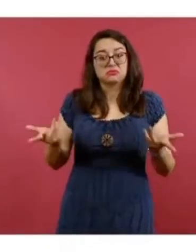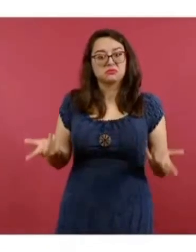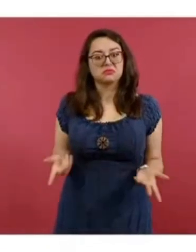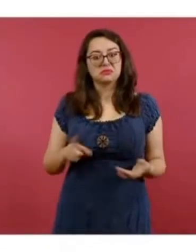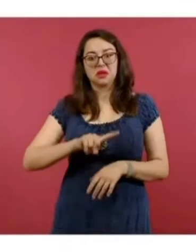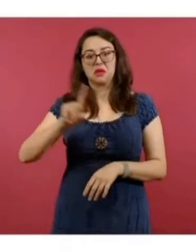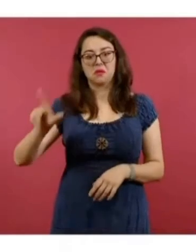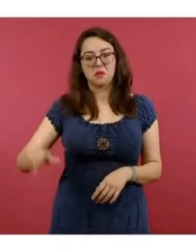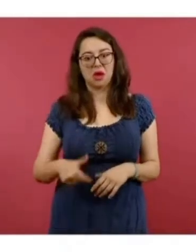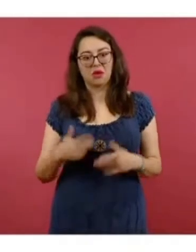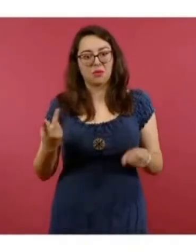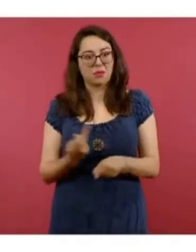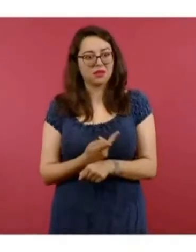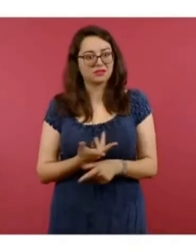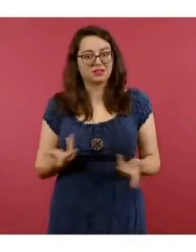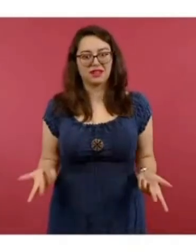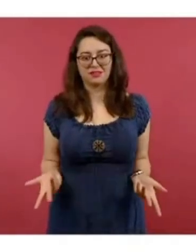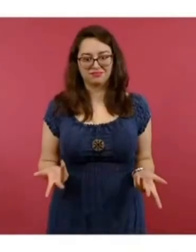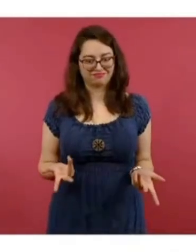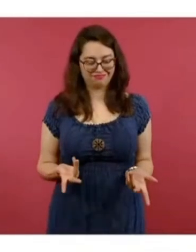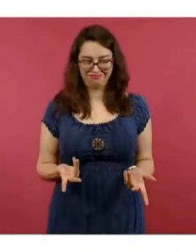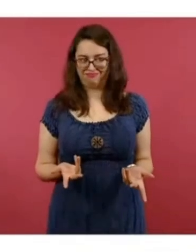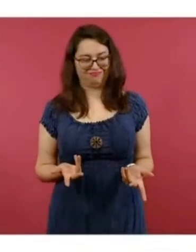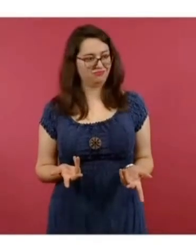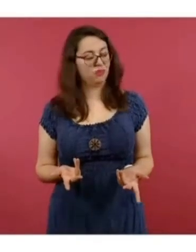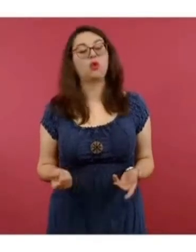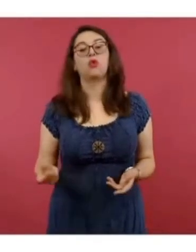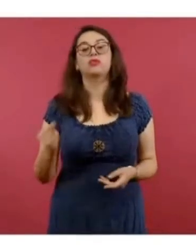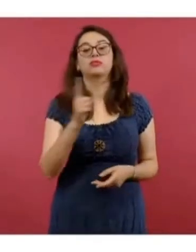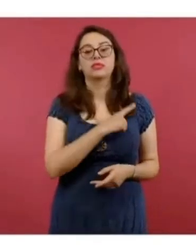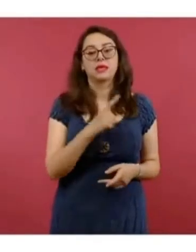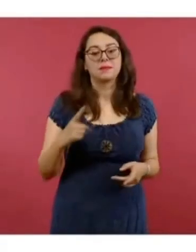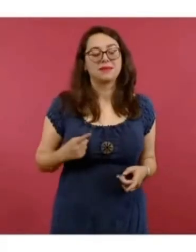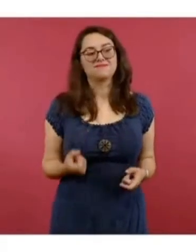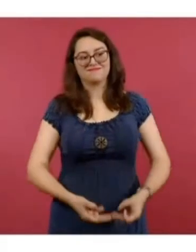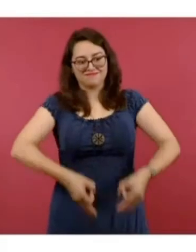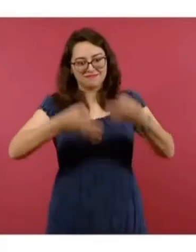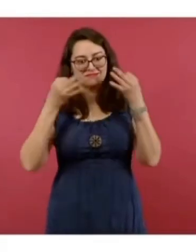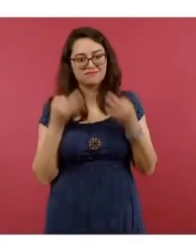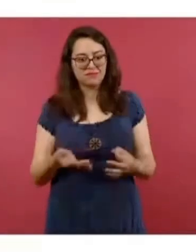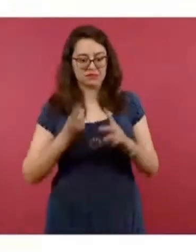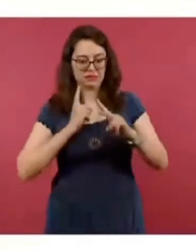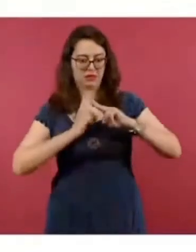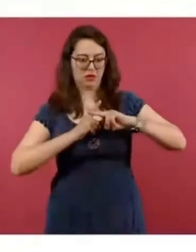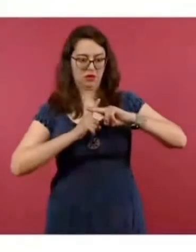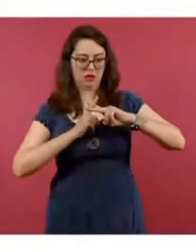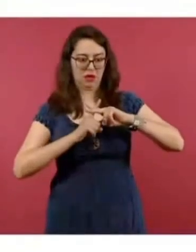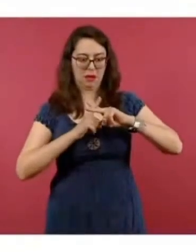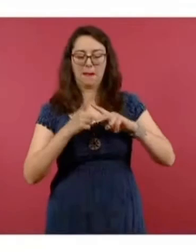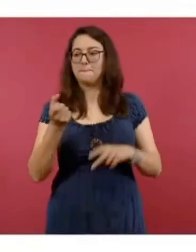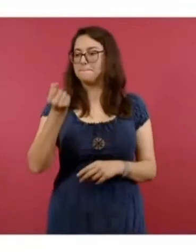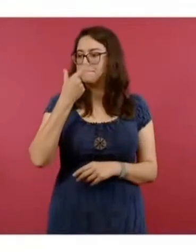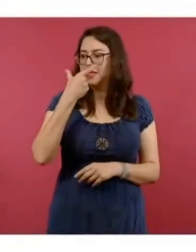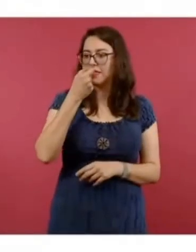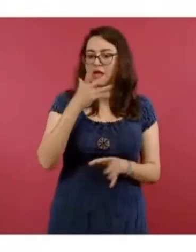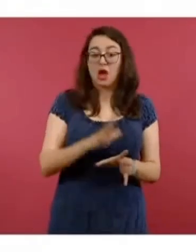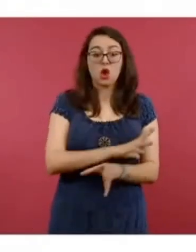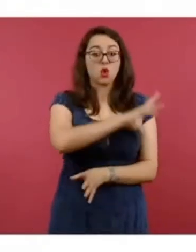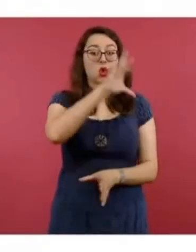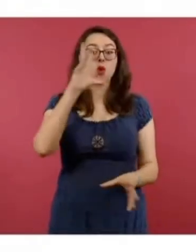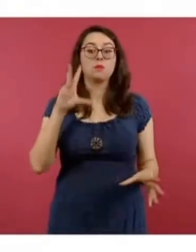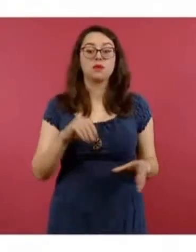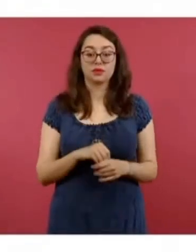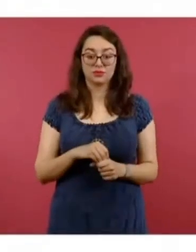los últimos meses del año. Ahí, en ese sentido, se ha estado trabajando para la identificación de todas estas compras, y hoy una